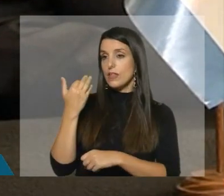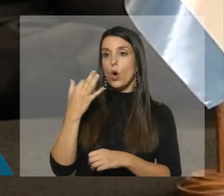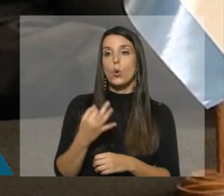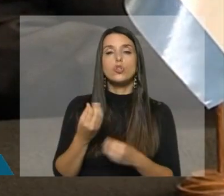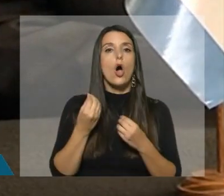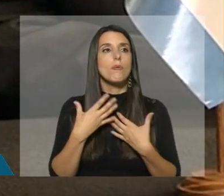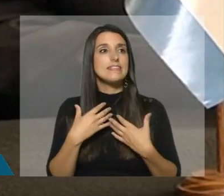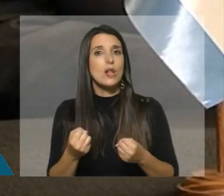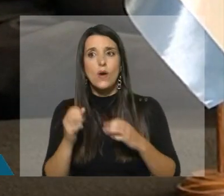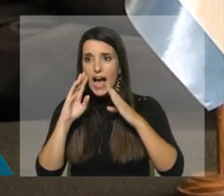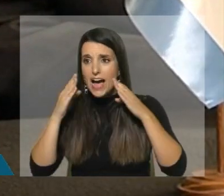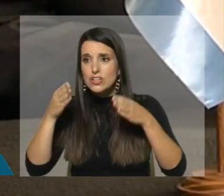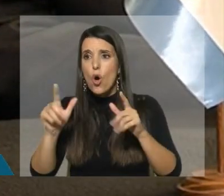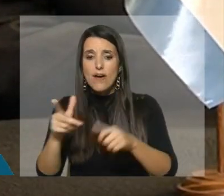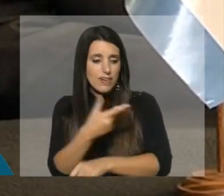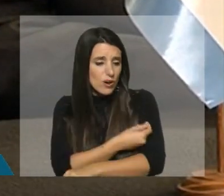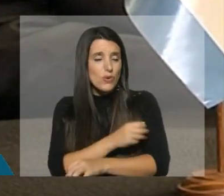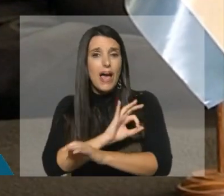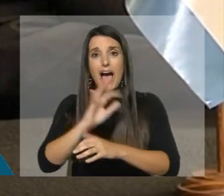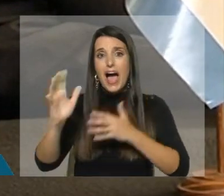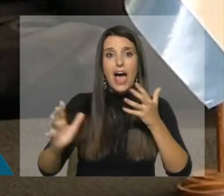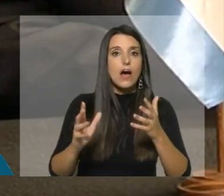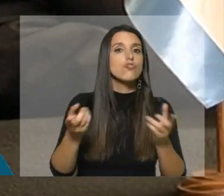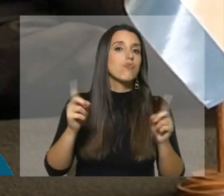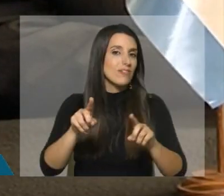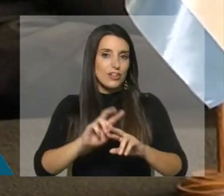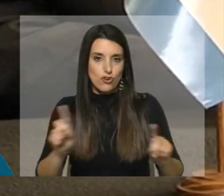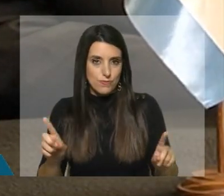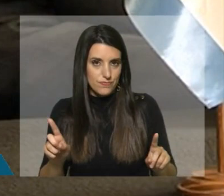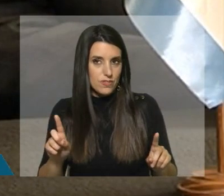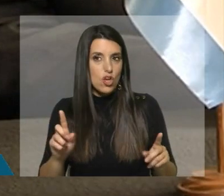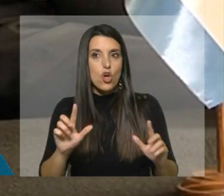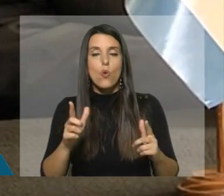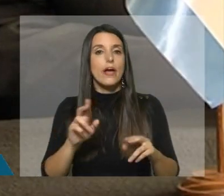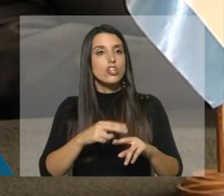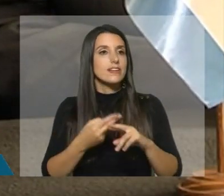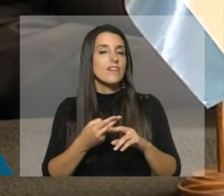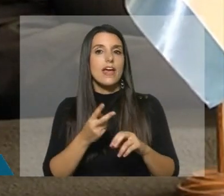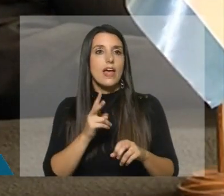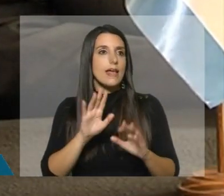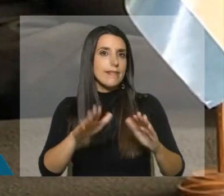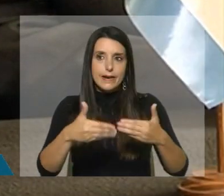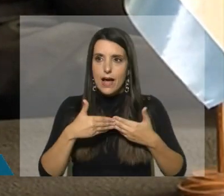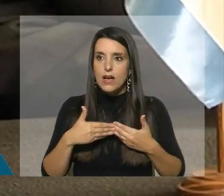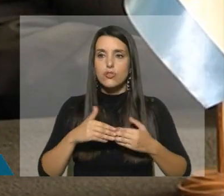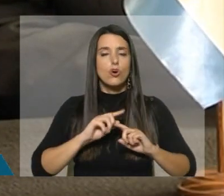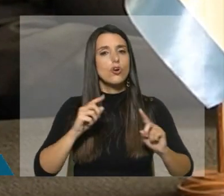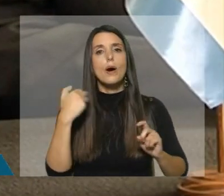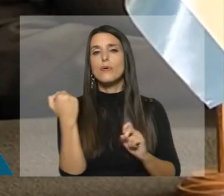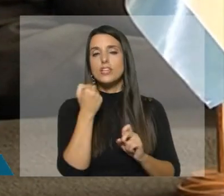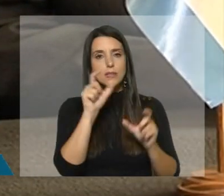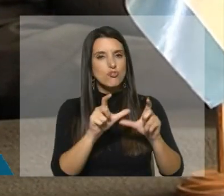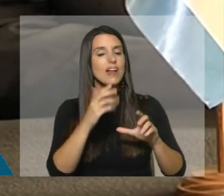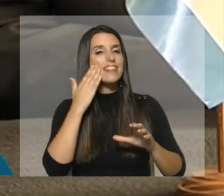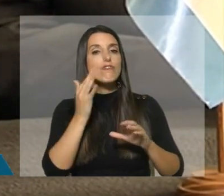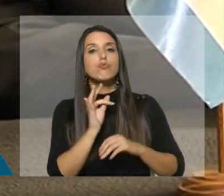del sistema de salud y donde no existían vacunas, no se va a volver a repetir, no va a haber restricciones. Eso es muy importante transmitirle a la